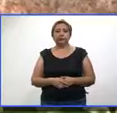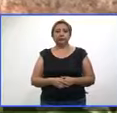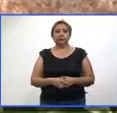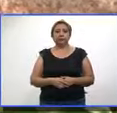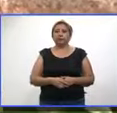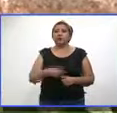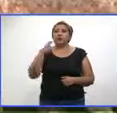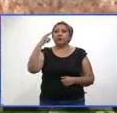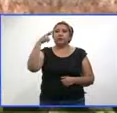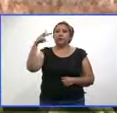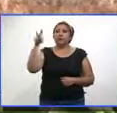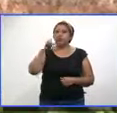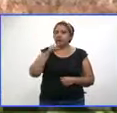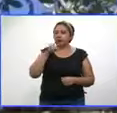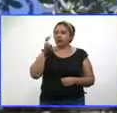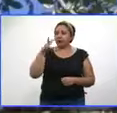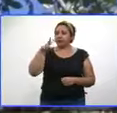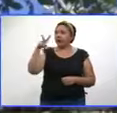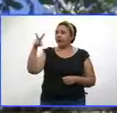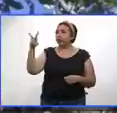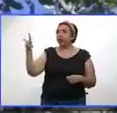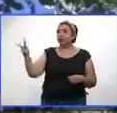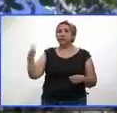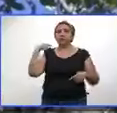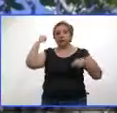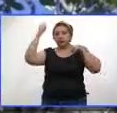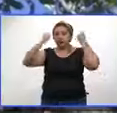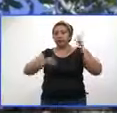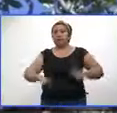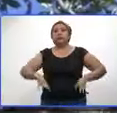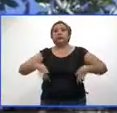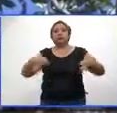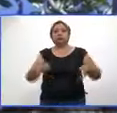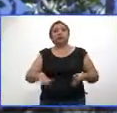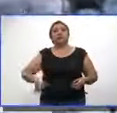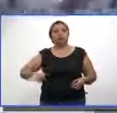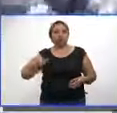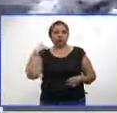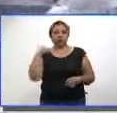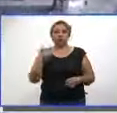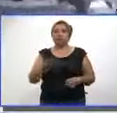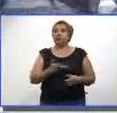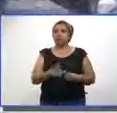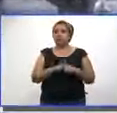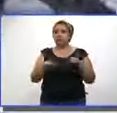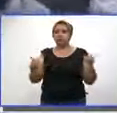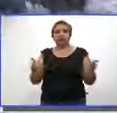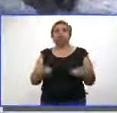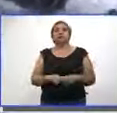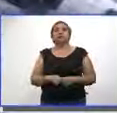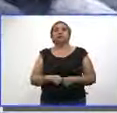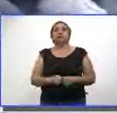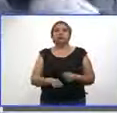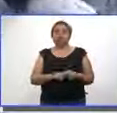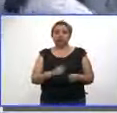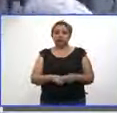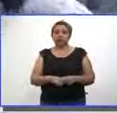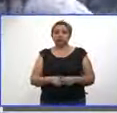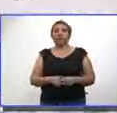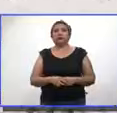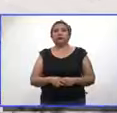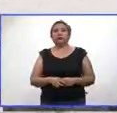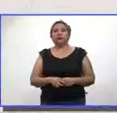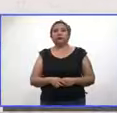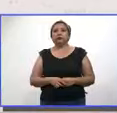La observación de aves es uno de los nichos turísticos que se debe fomentar para aprovechar que Yucatán tiene gran diversidad de especies que habitan en su